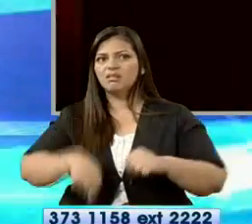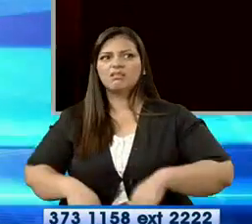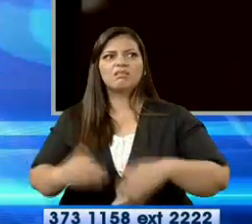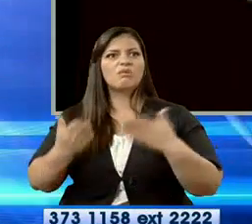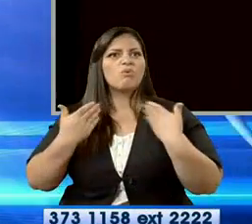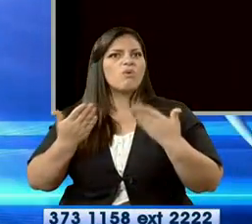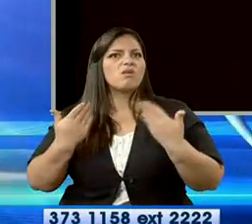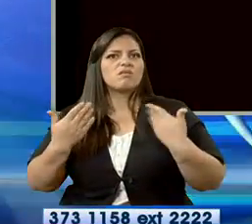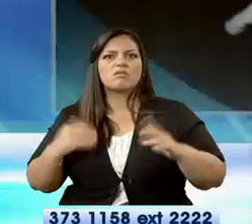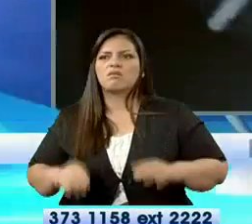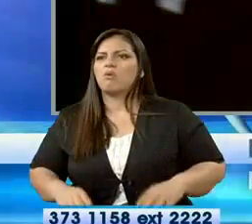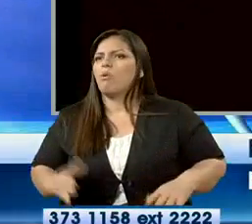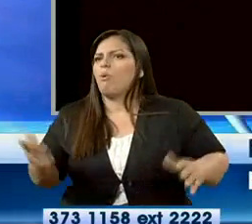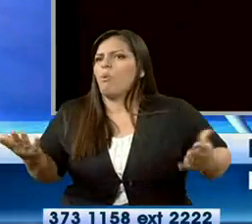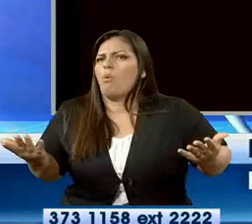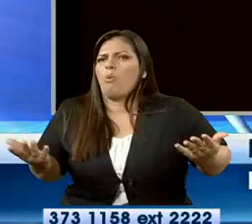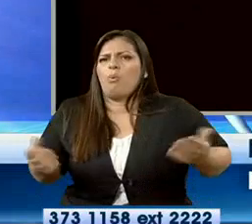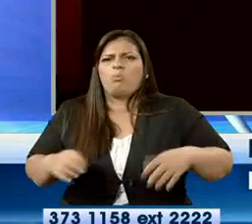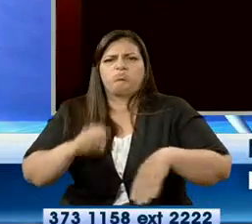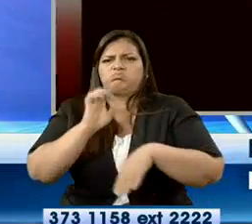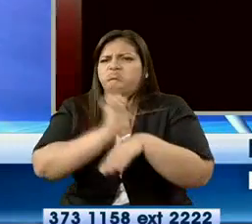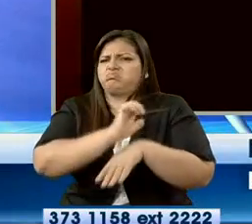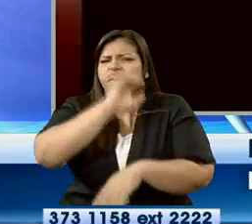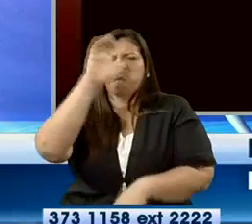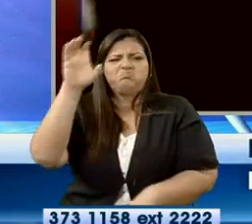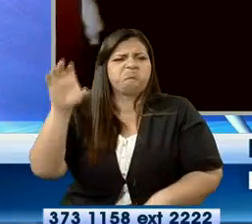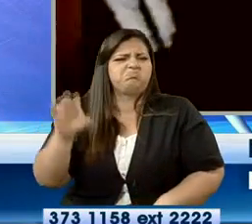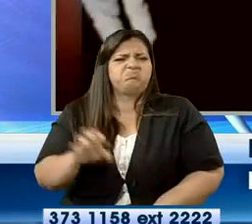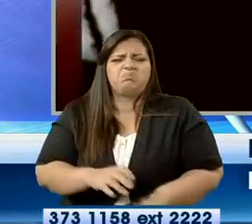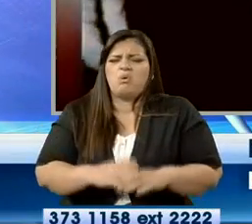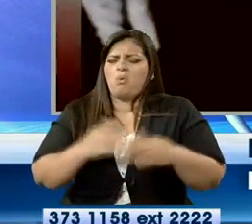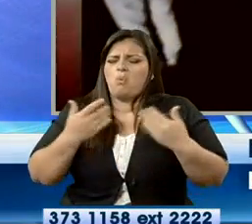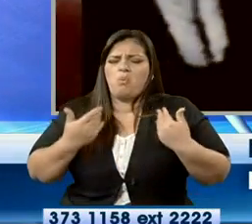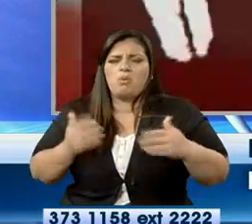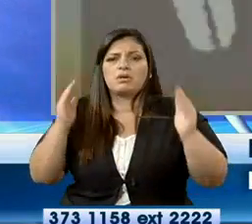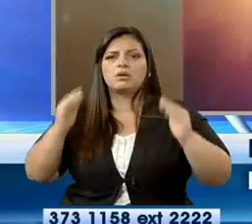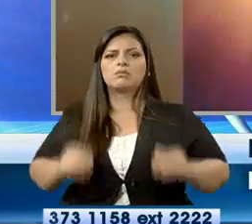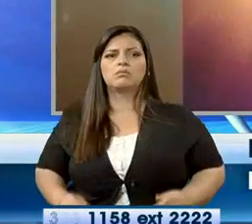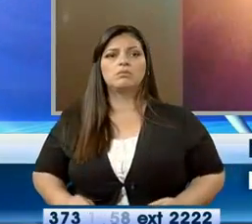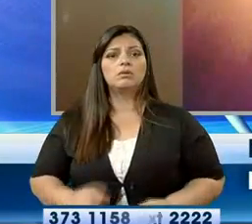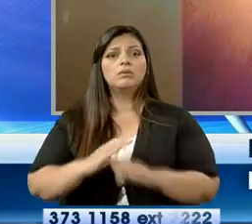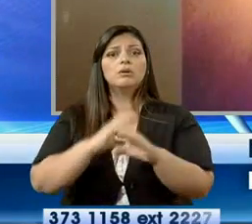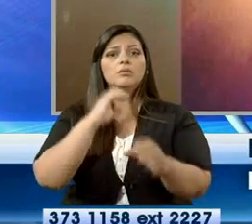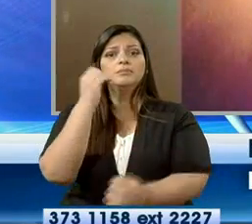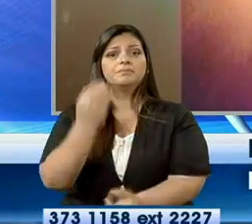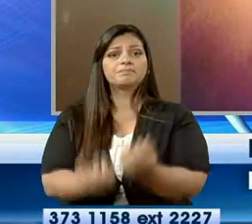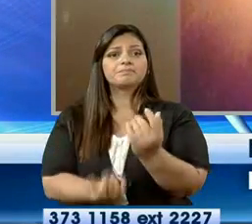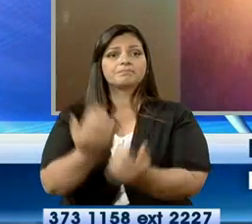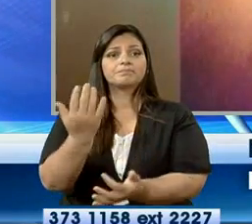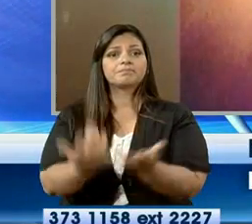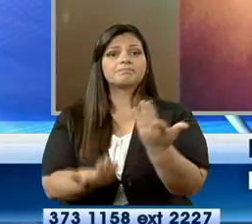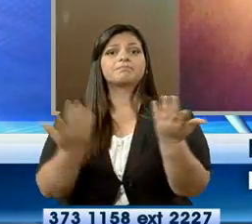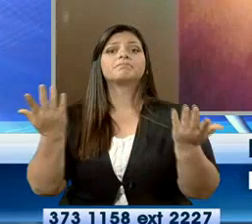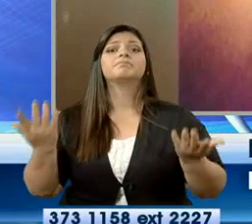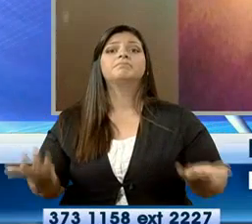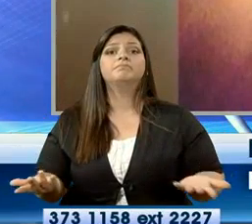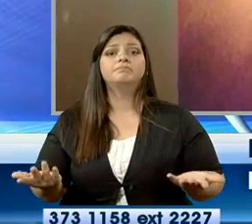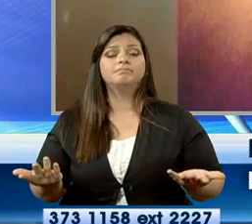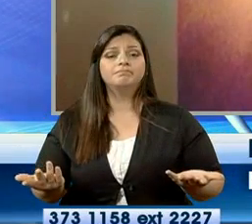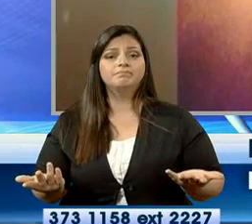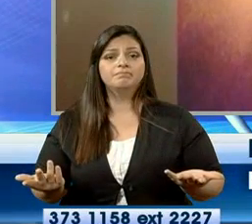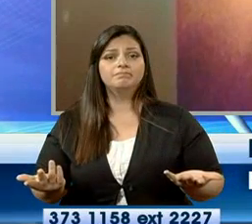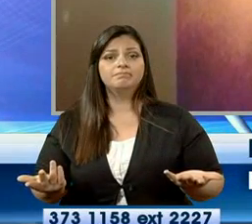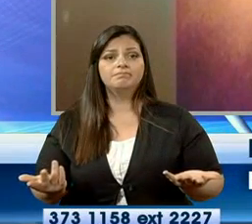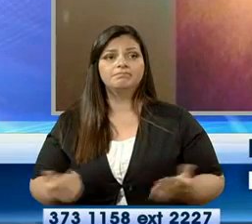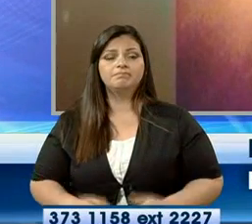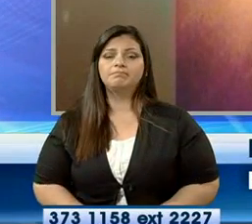cualquier. Y nosotros no somos extraterrestres, vivimos en la Tierra y vivimos en el Ecuador. Y vivimos en Guayaquil. De allí la importancia de que